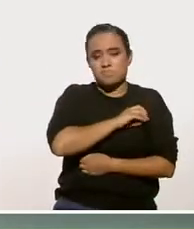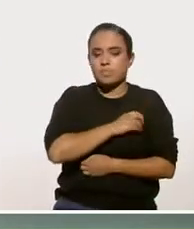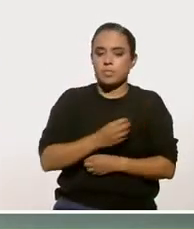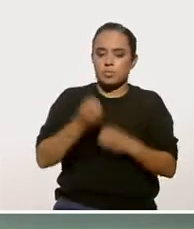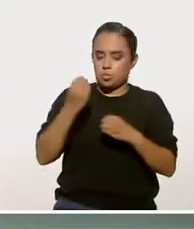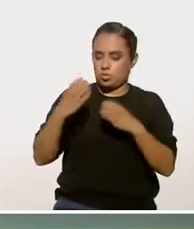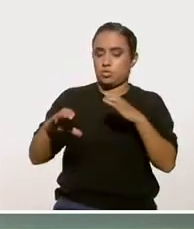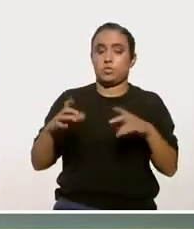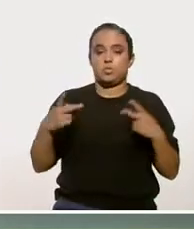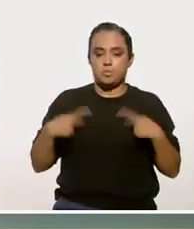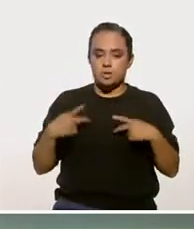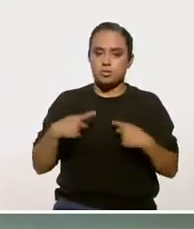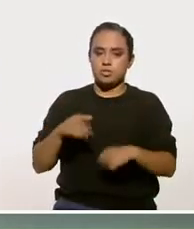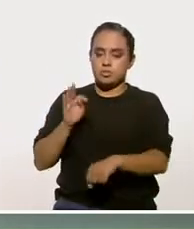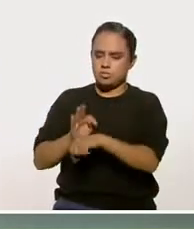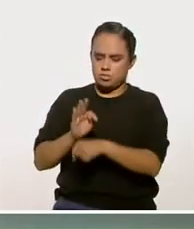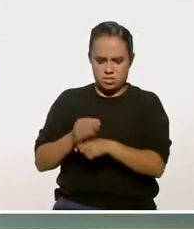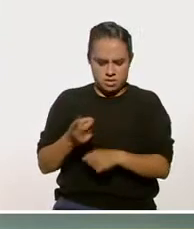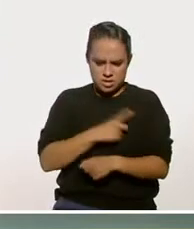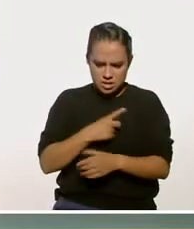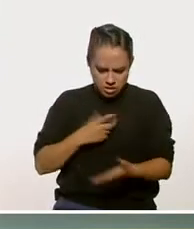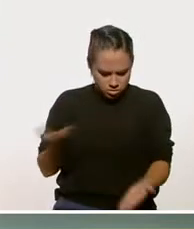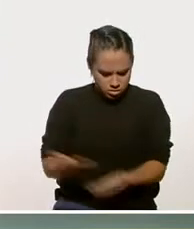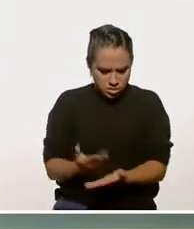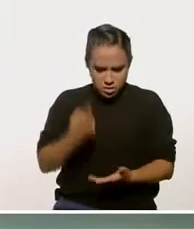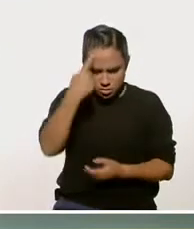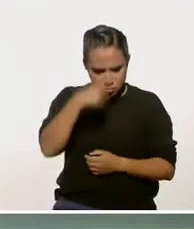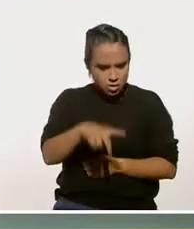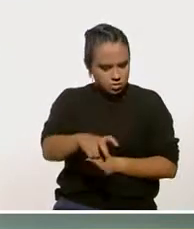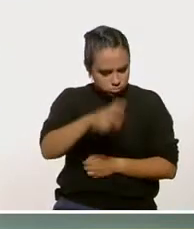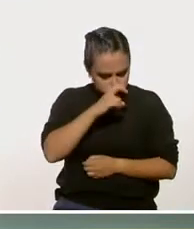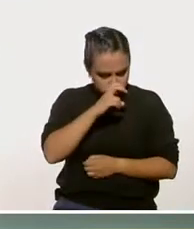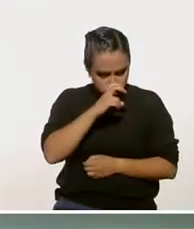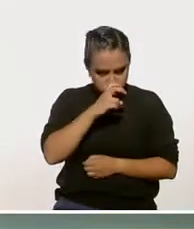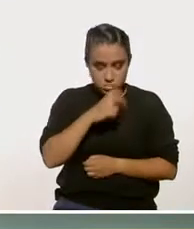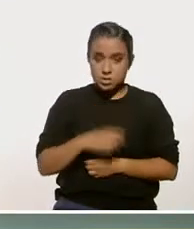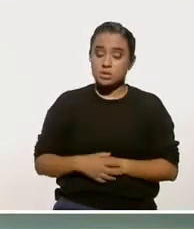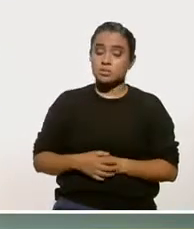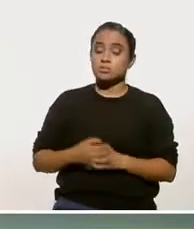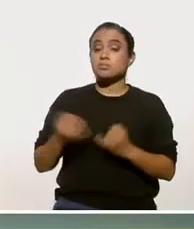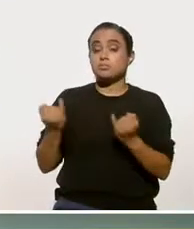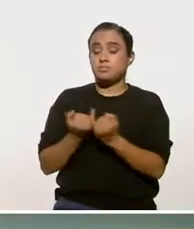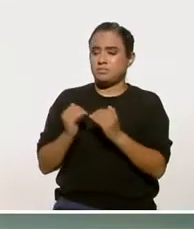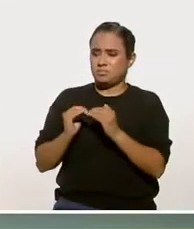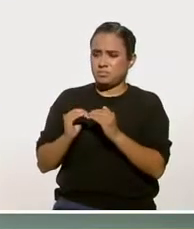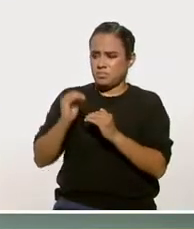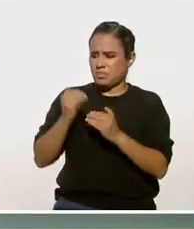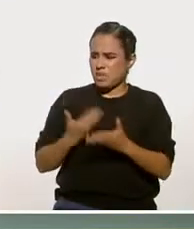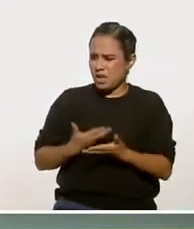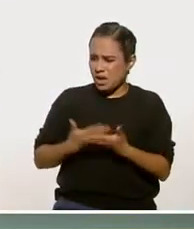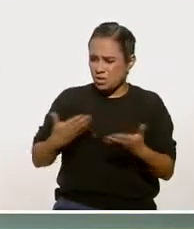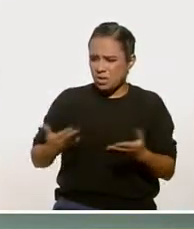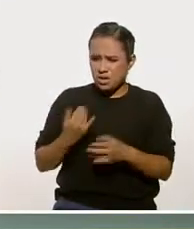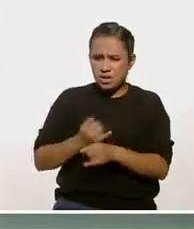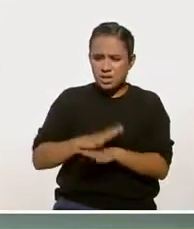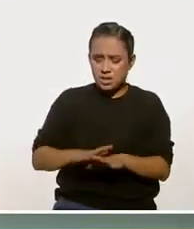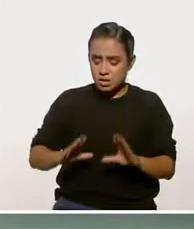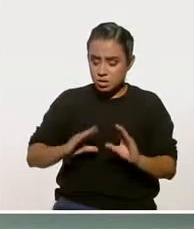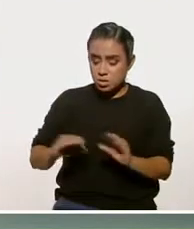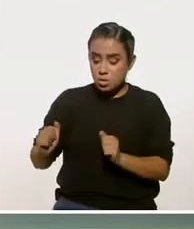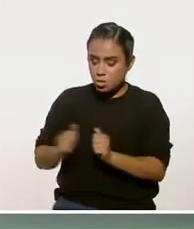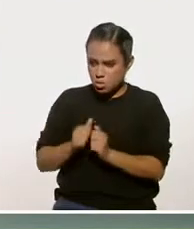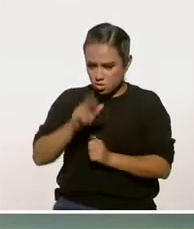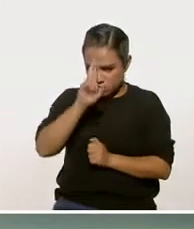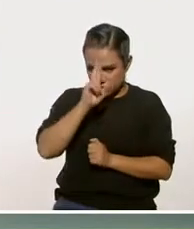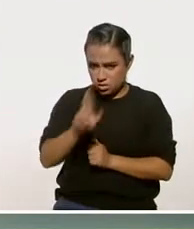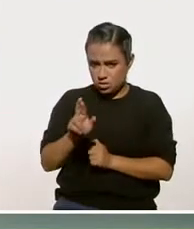comentarios de personas que defienden los golpes como manera de disciplinarlos. Ha aumentado esto. Hoy en día hay información de crianza